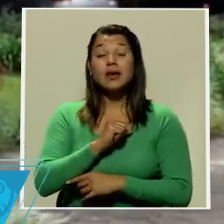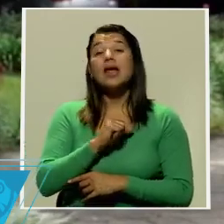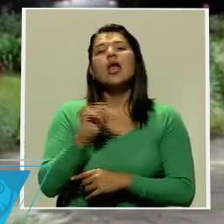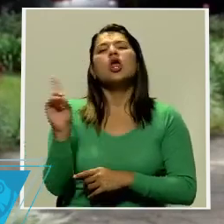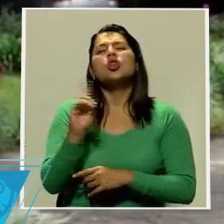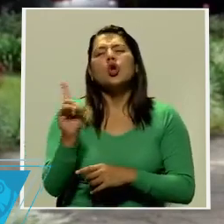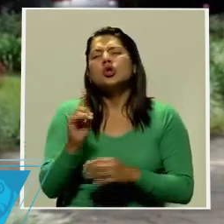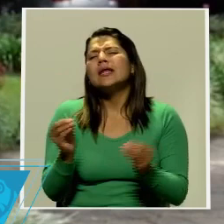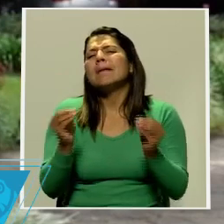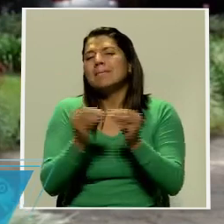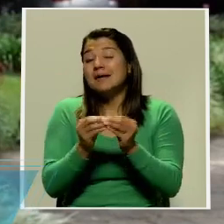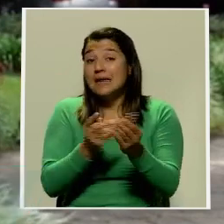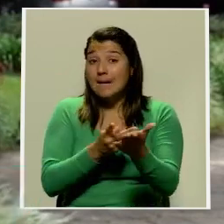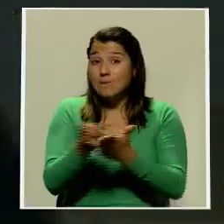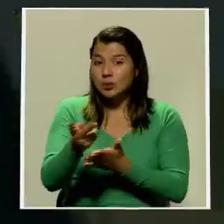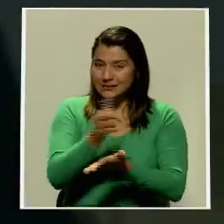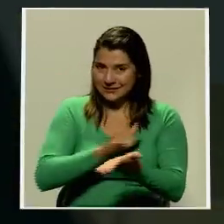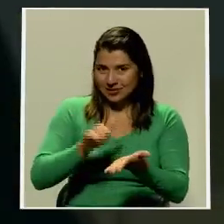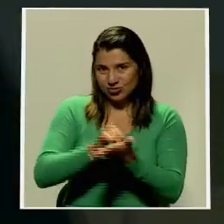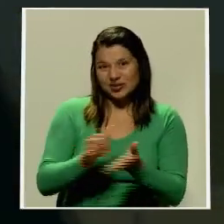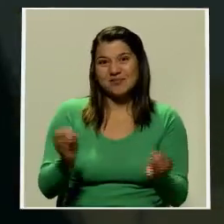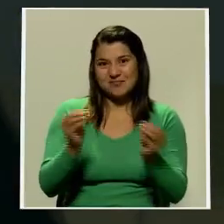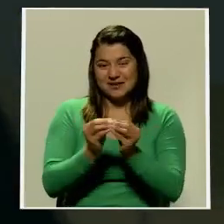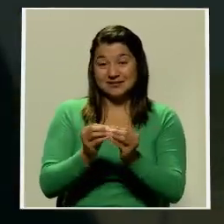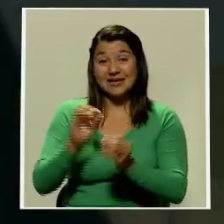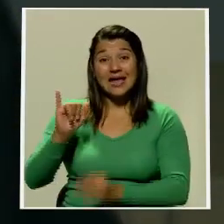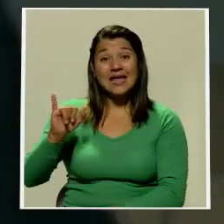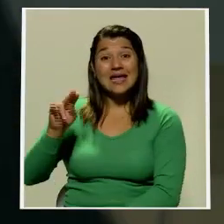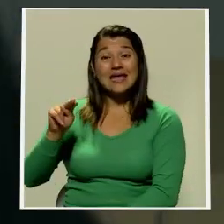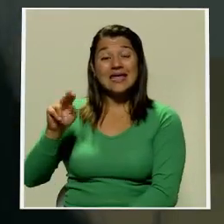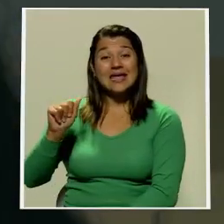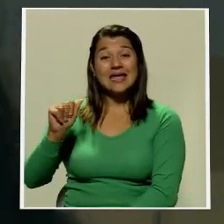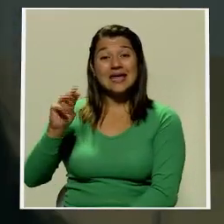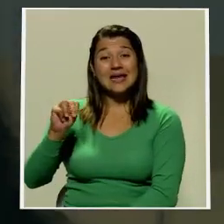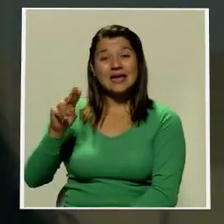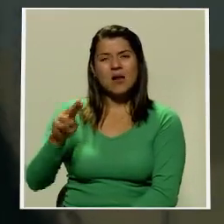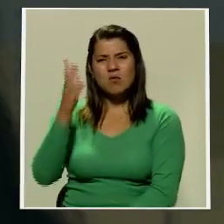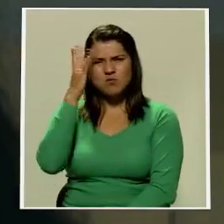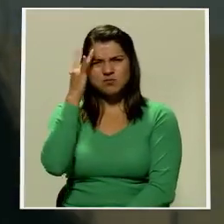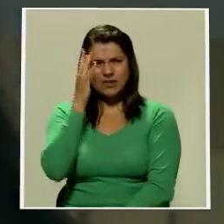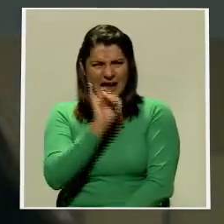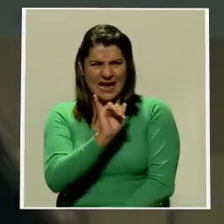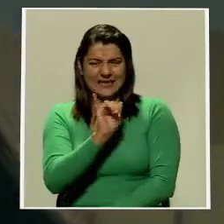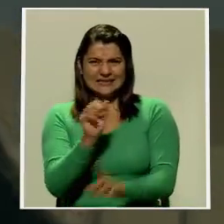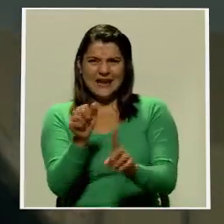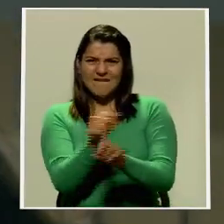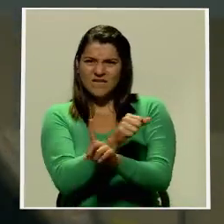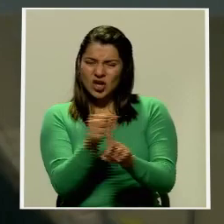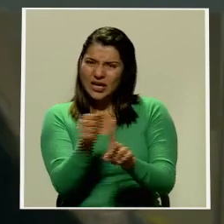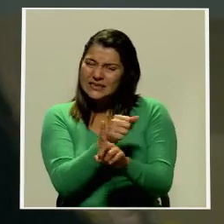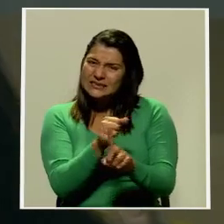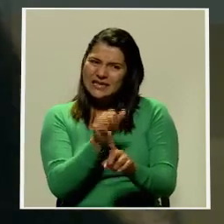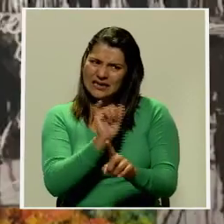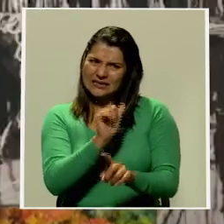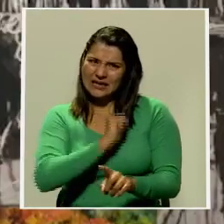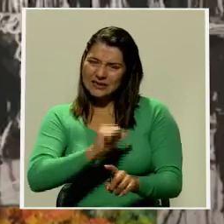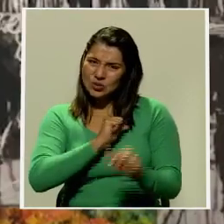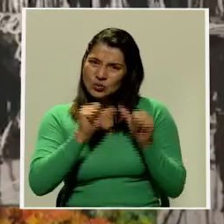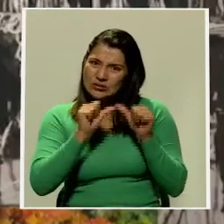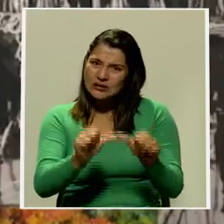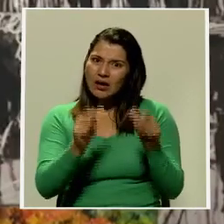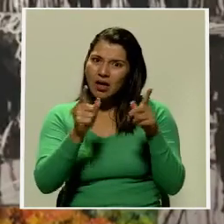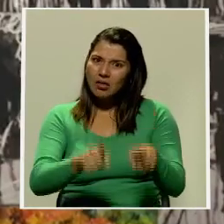se concentró fue en la de San José. En el INAMU les preocupa que este tipo de violencia continúe presentándose. Yo